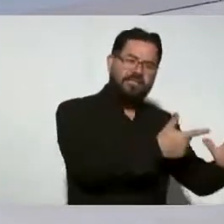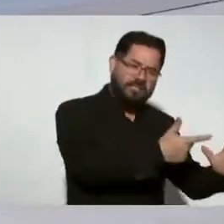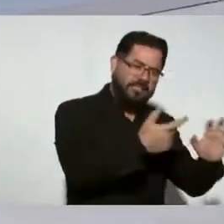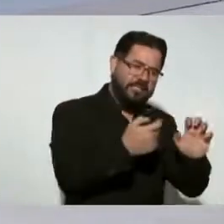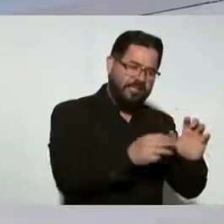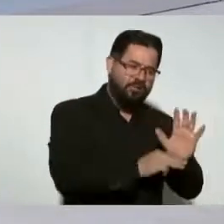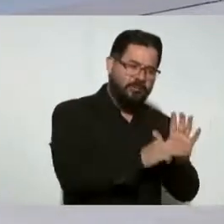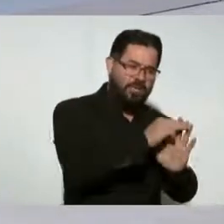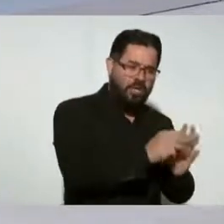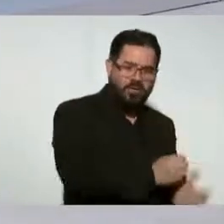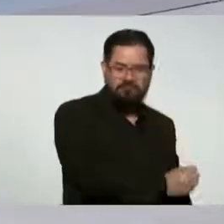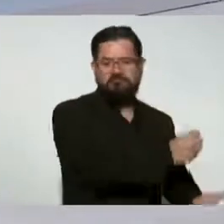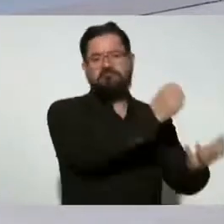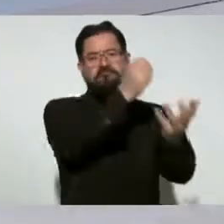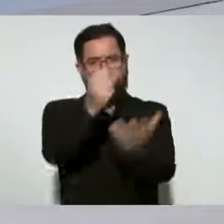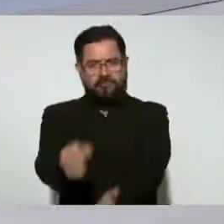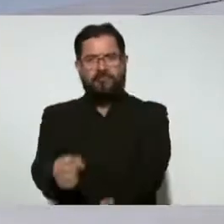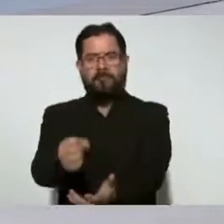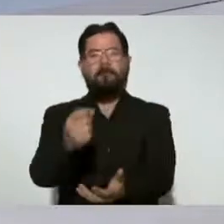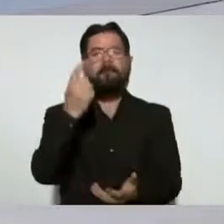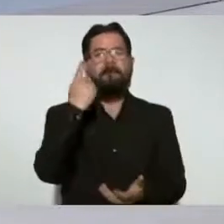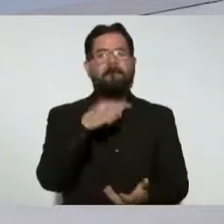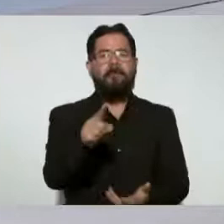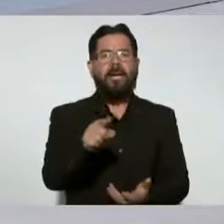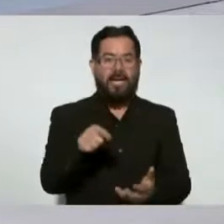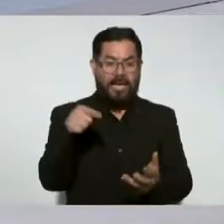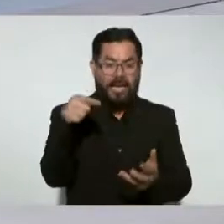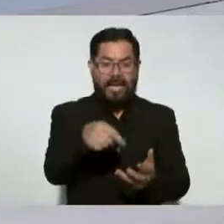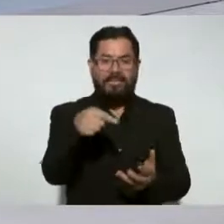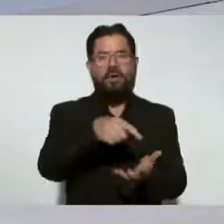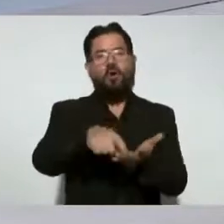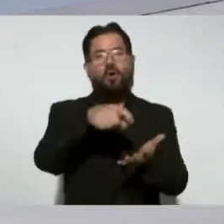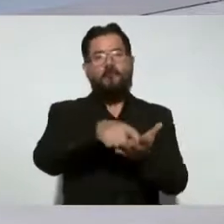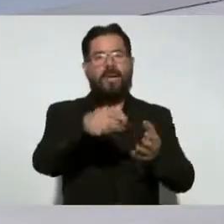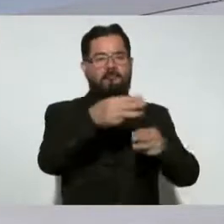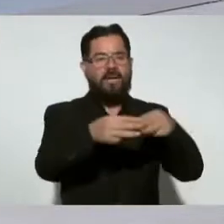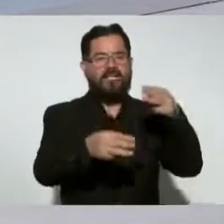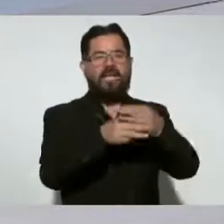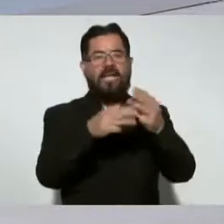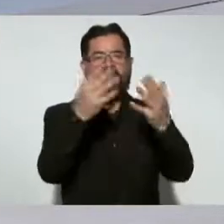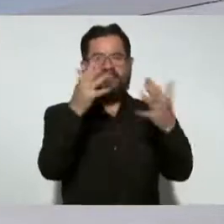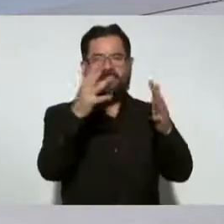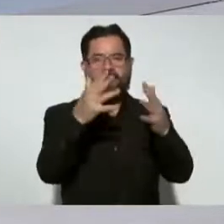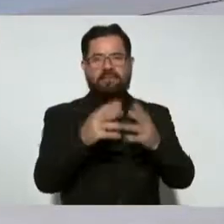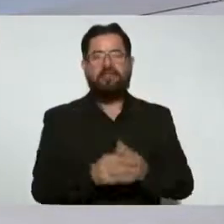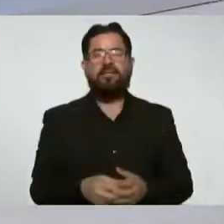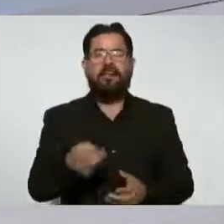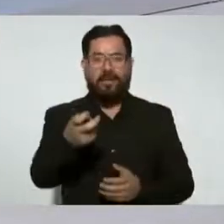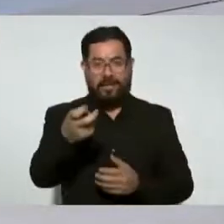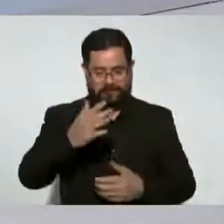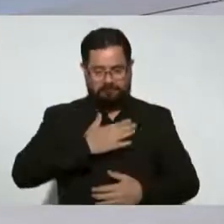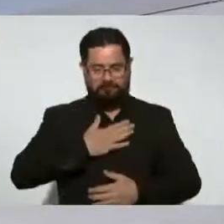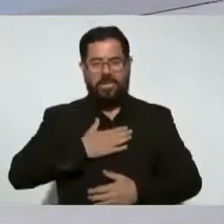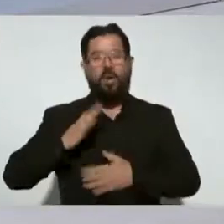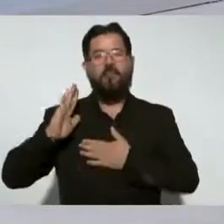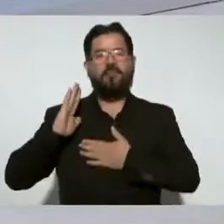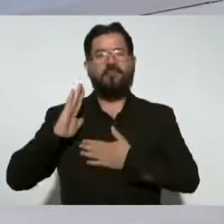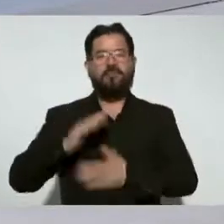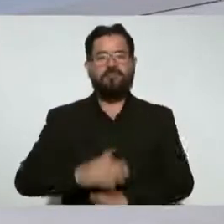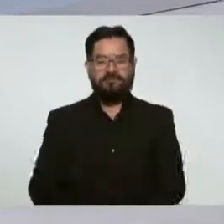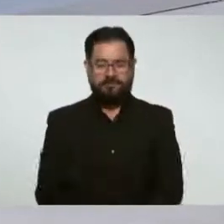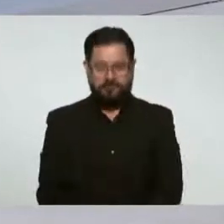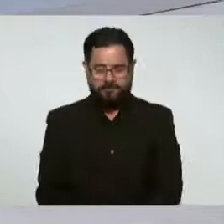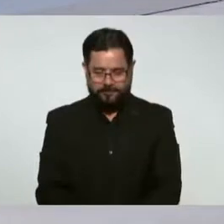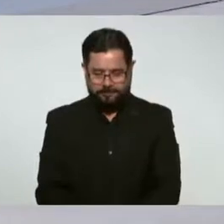los que se van a dedicar al equipamiento. es el compromiso.